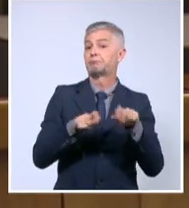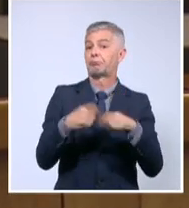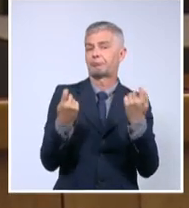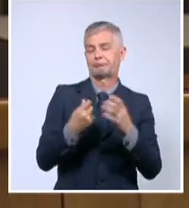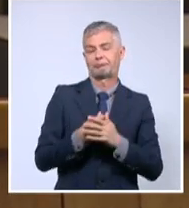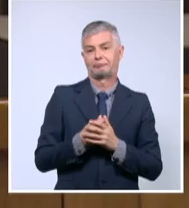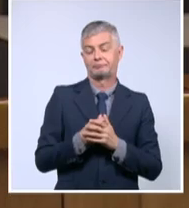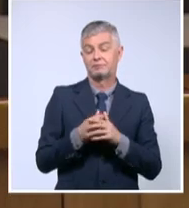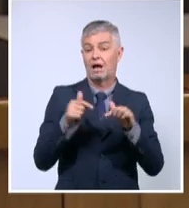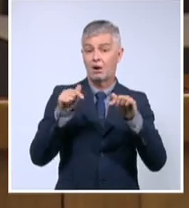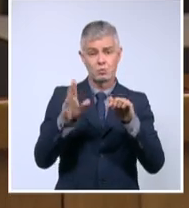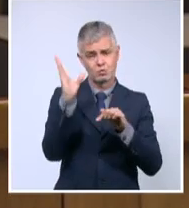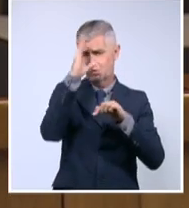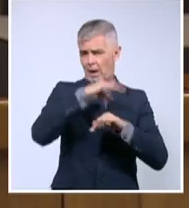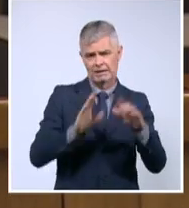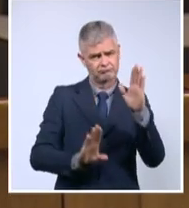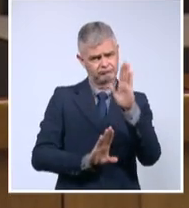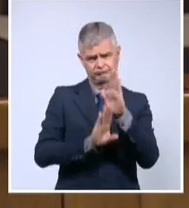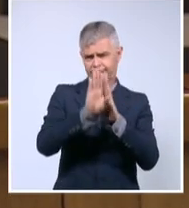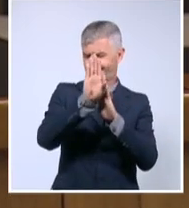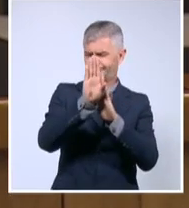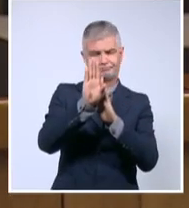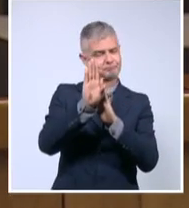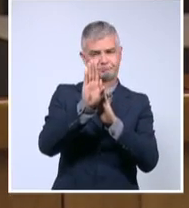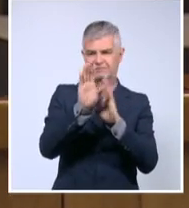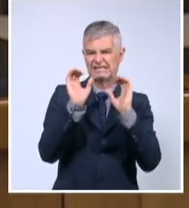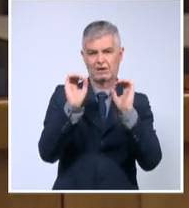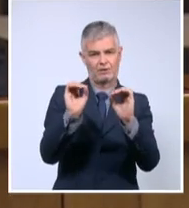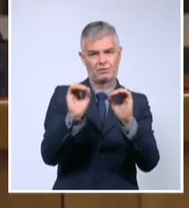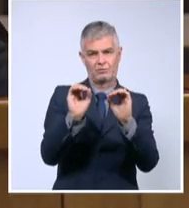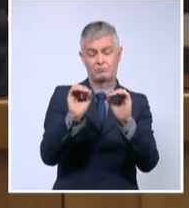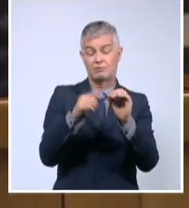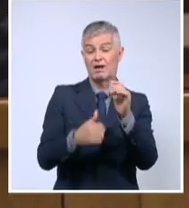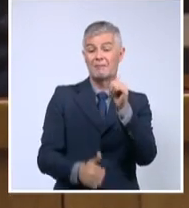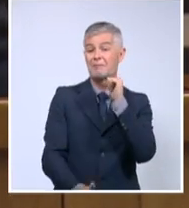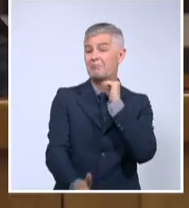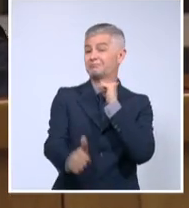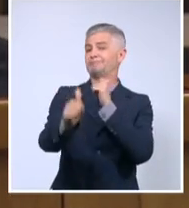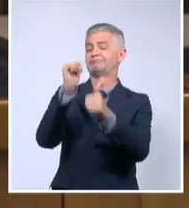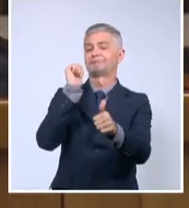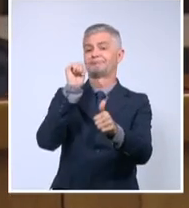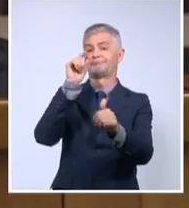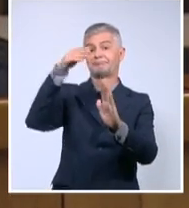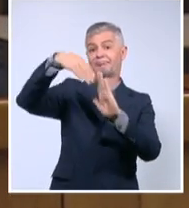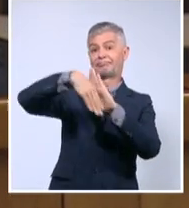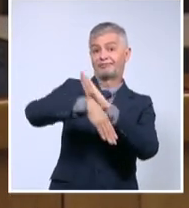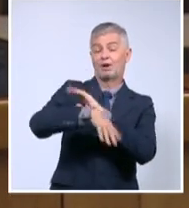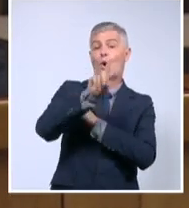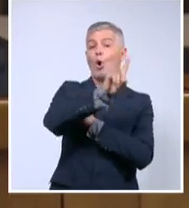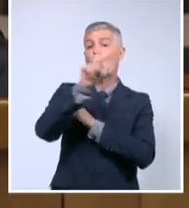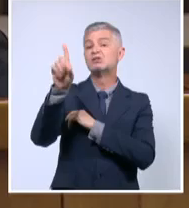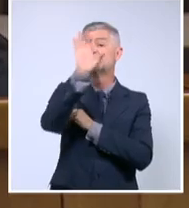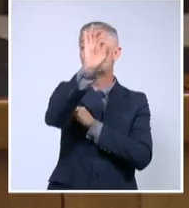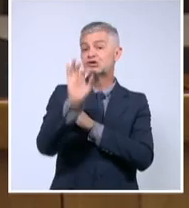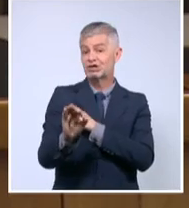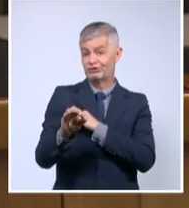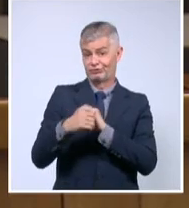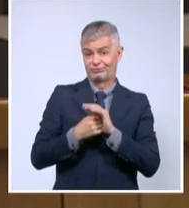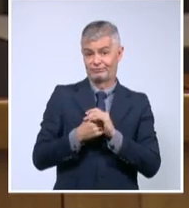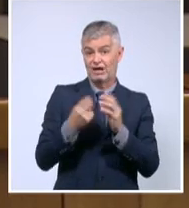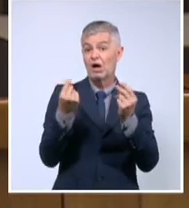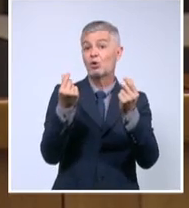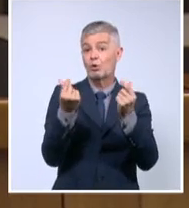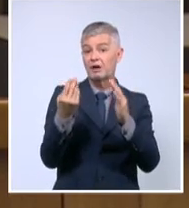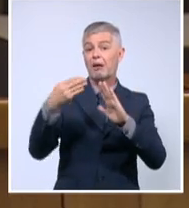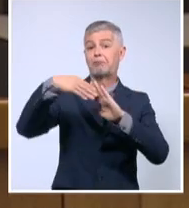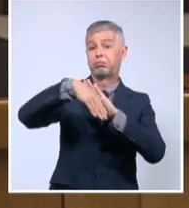es que no habrá crecimiento. Como se ha informado aquí, se decrecerá alrededor de un 11%. Cae la economía,